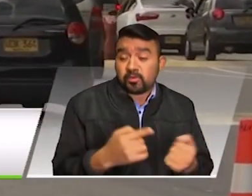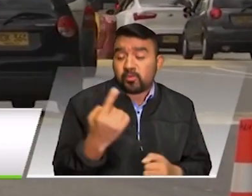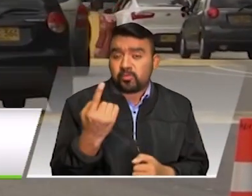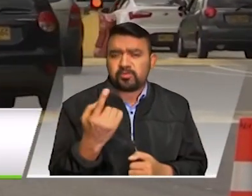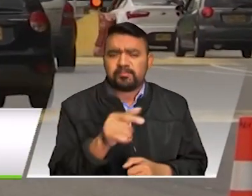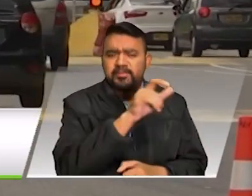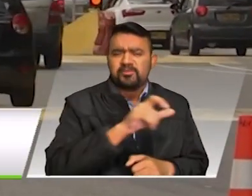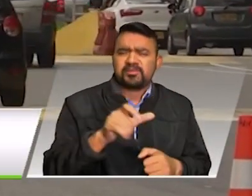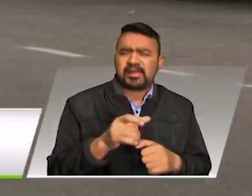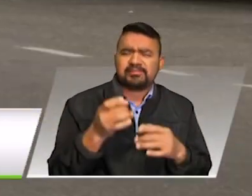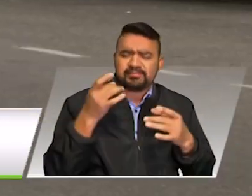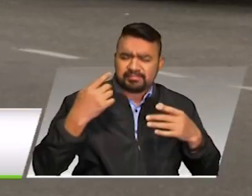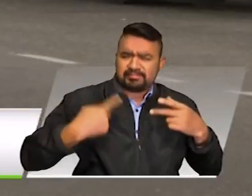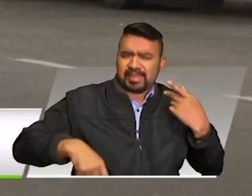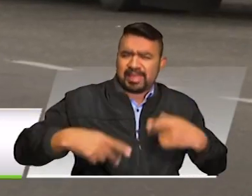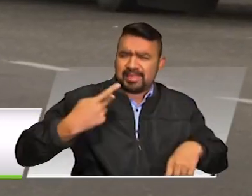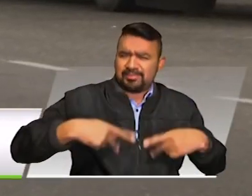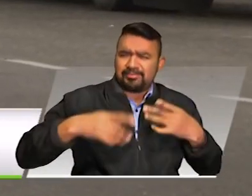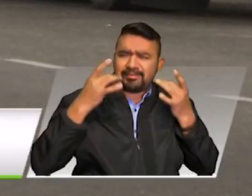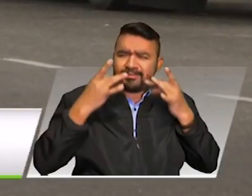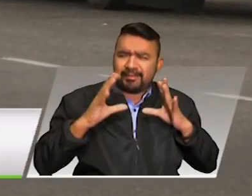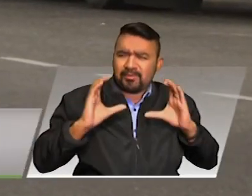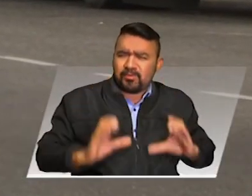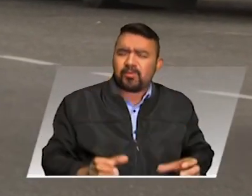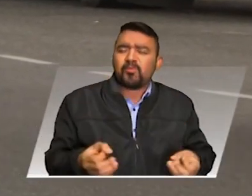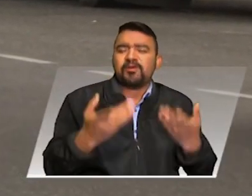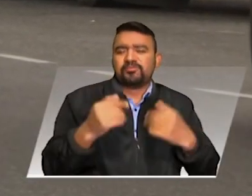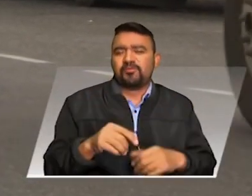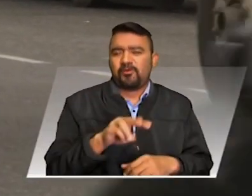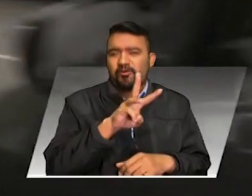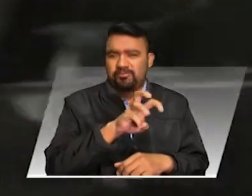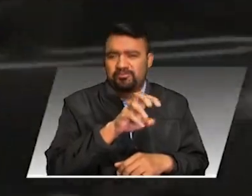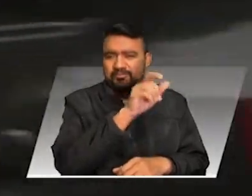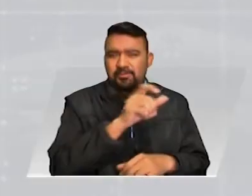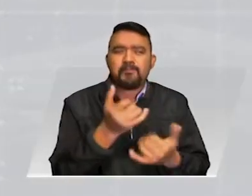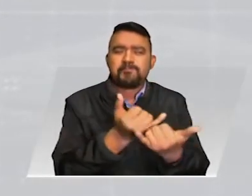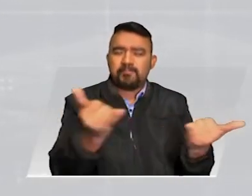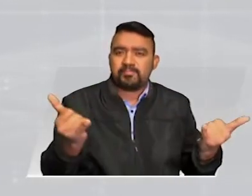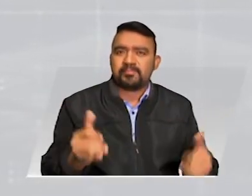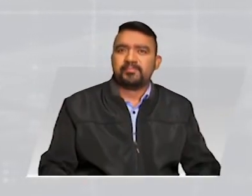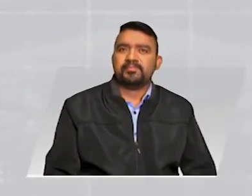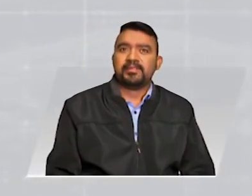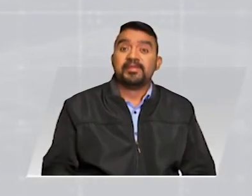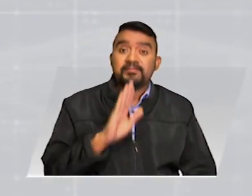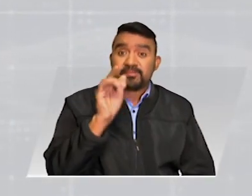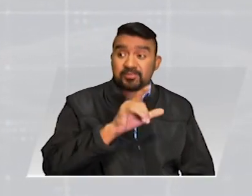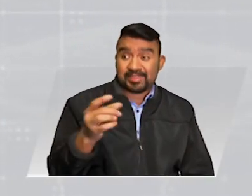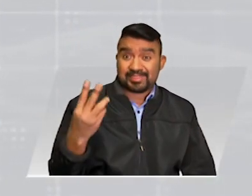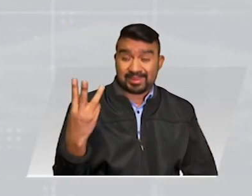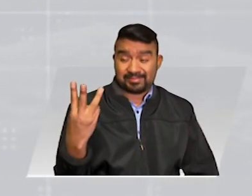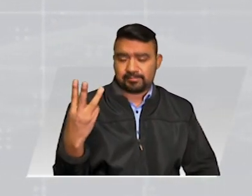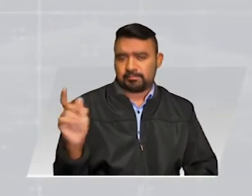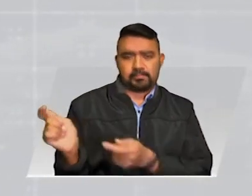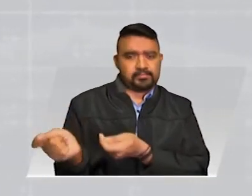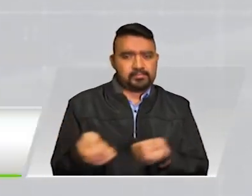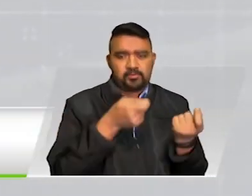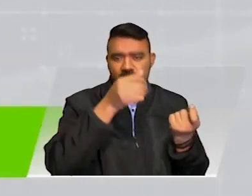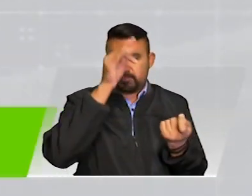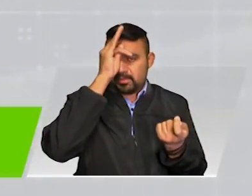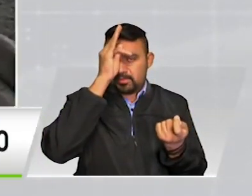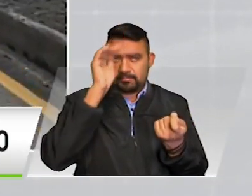pedro y san pablo la seccional de tránsito y transporte antioquia reporta ocho accidentes viales tres lesionados he remitido es el centro asistencial